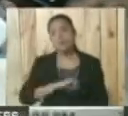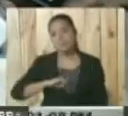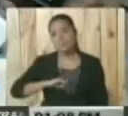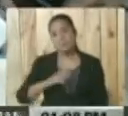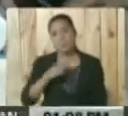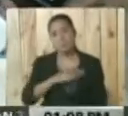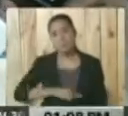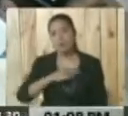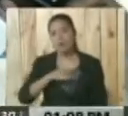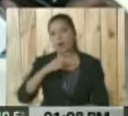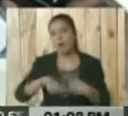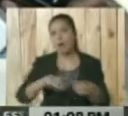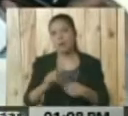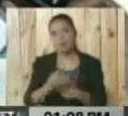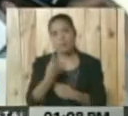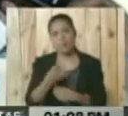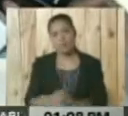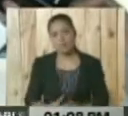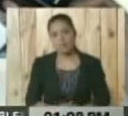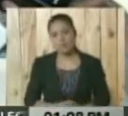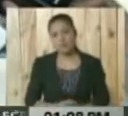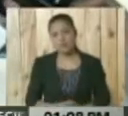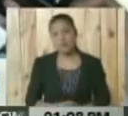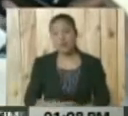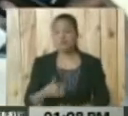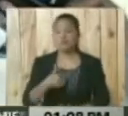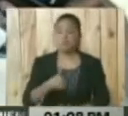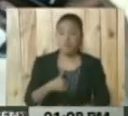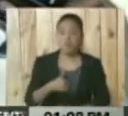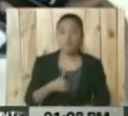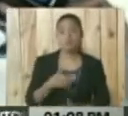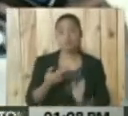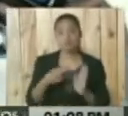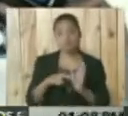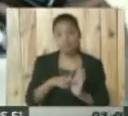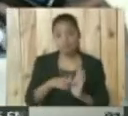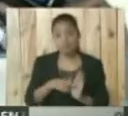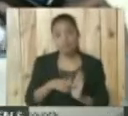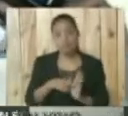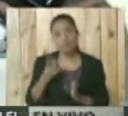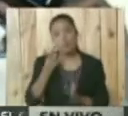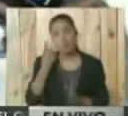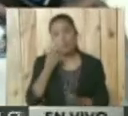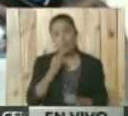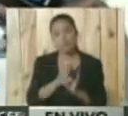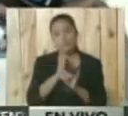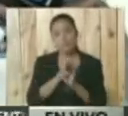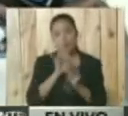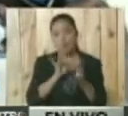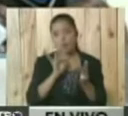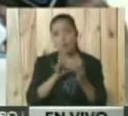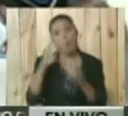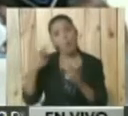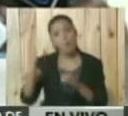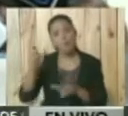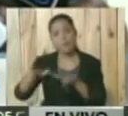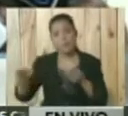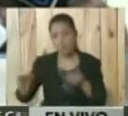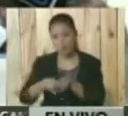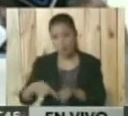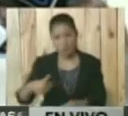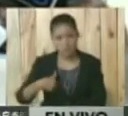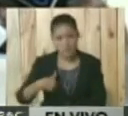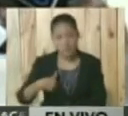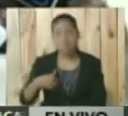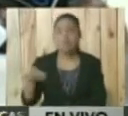y quiero llevar hasta las últimas consecuencias. Y bueno, yo sigo insistiendo que nos busquen por nuestras redes sociales otras personas que tengan el mismo caso que yo.